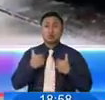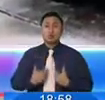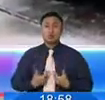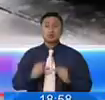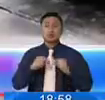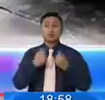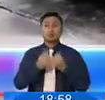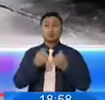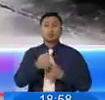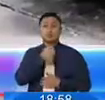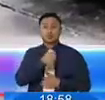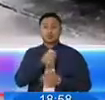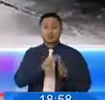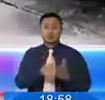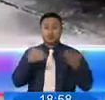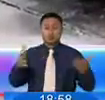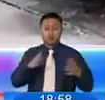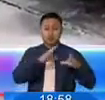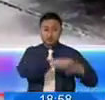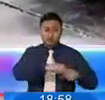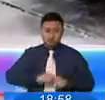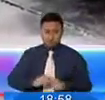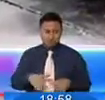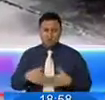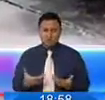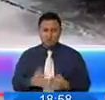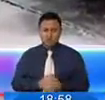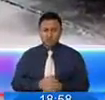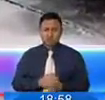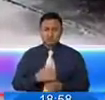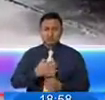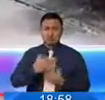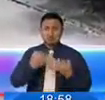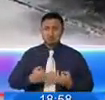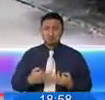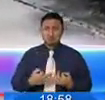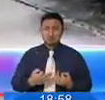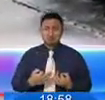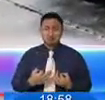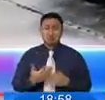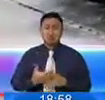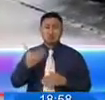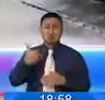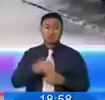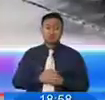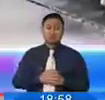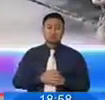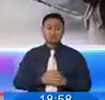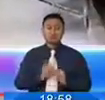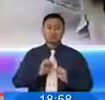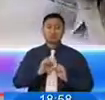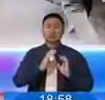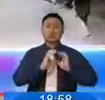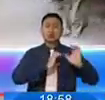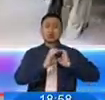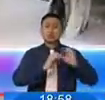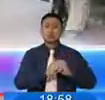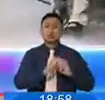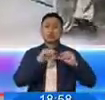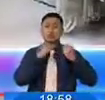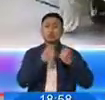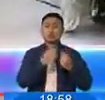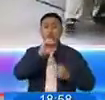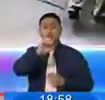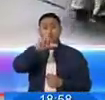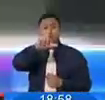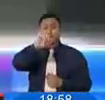del grupo periodístico de Diario El Comercio, ratificando que no se mantiene ni se mantendrá ningún tipo de comunicación con el Frente